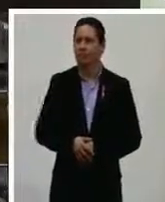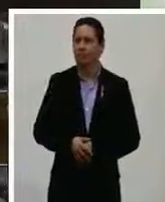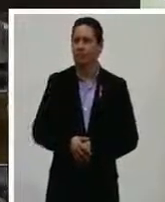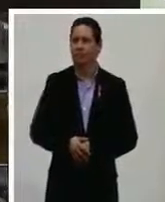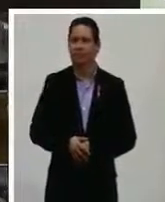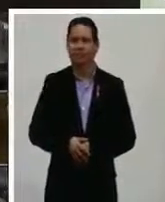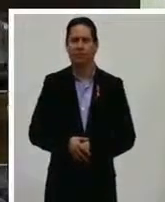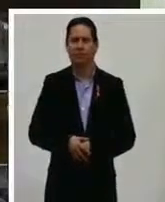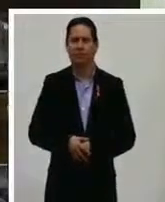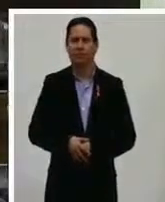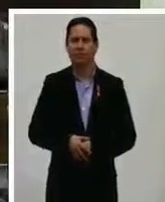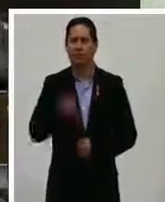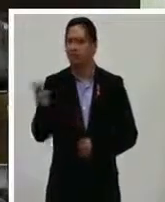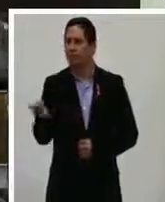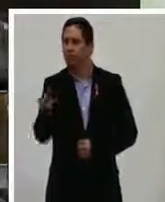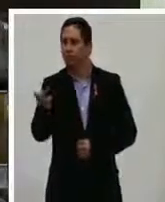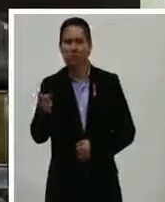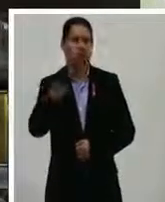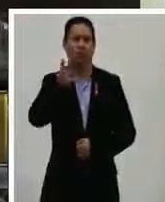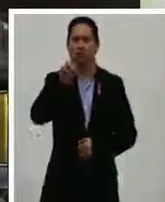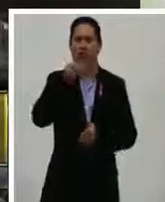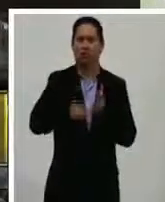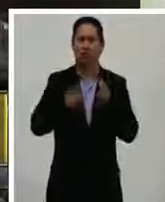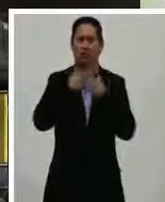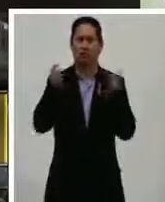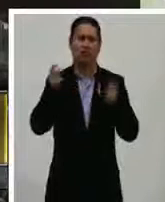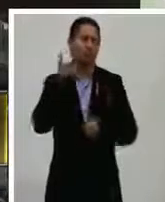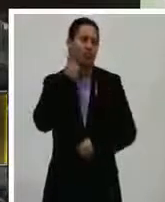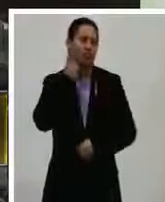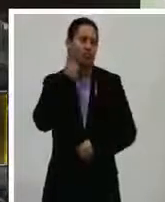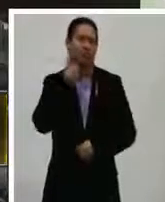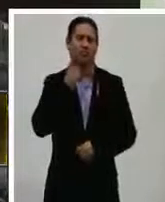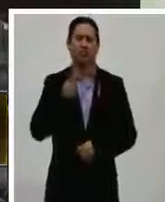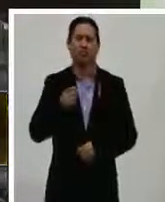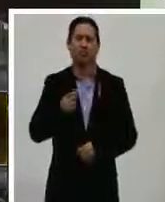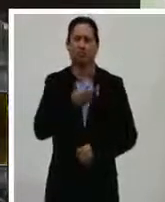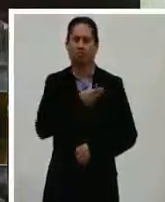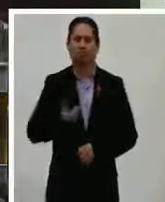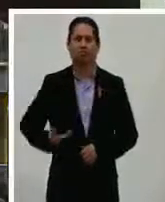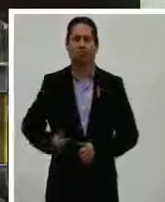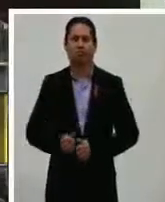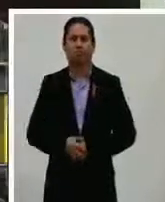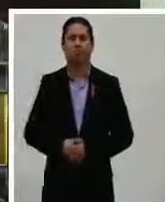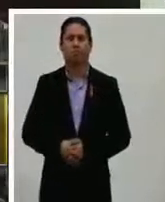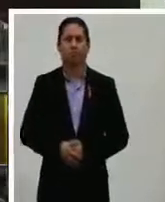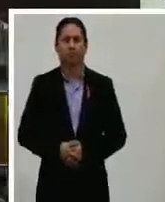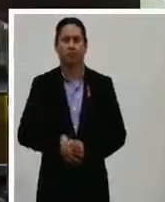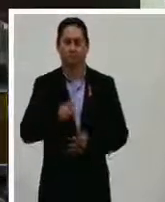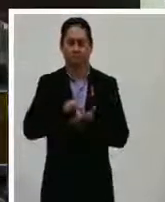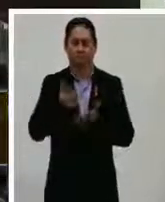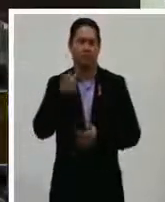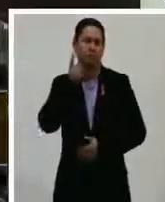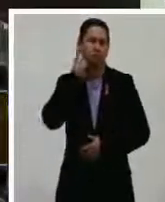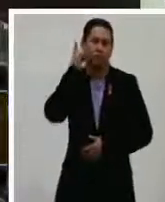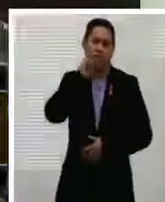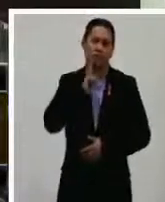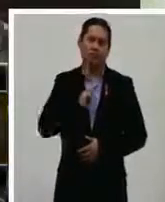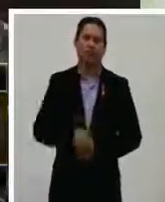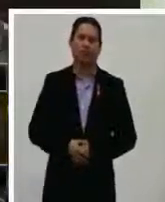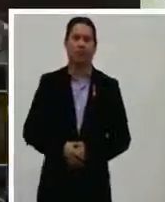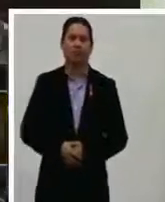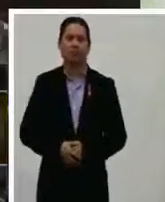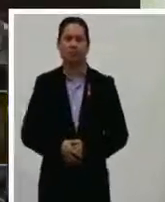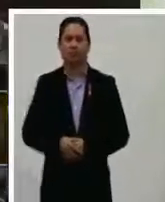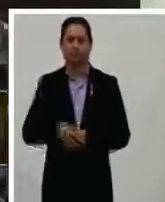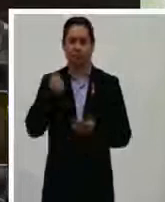no falta ningún diputado por emitir su voto un diputado presidente gracias diputada secretaria